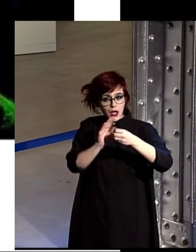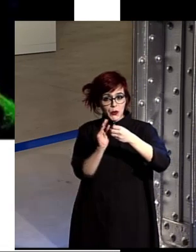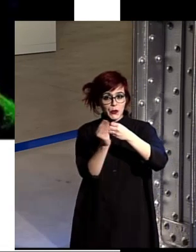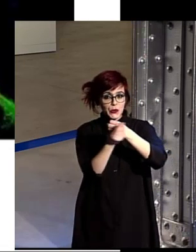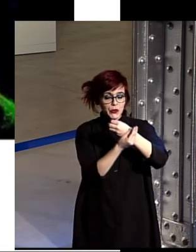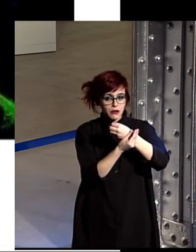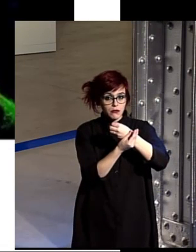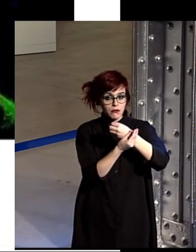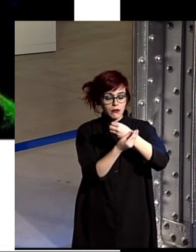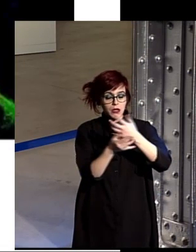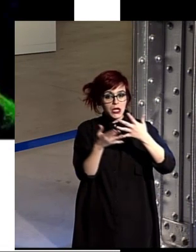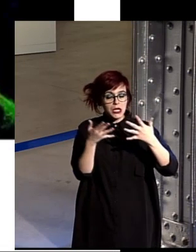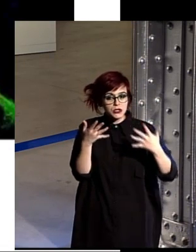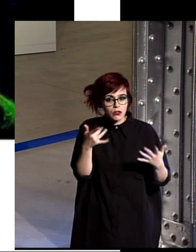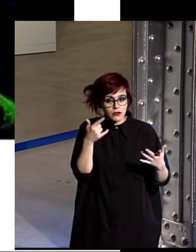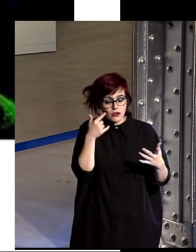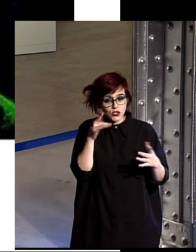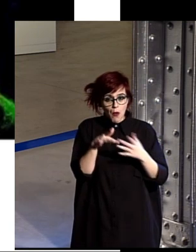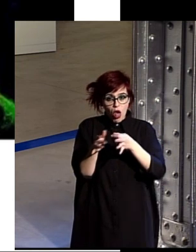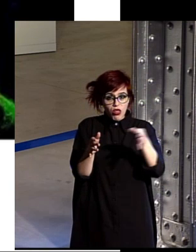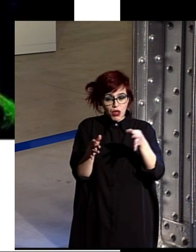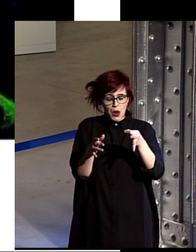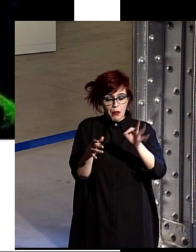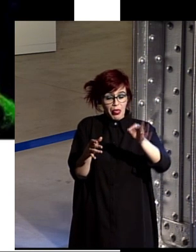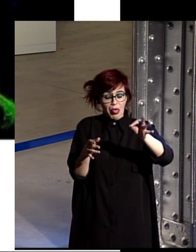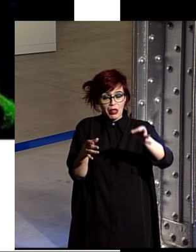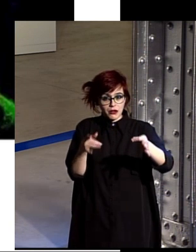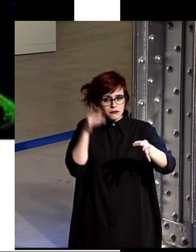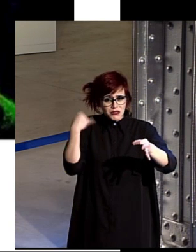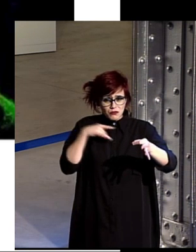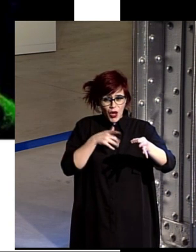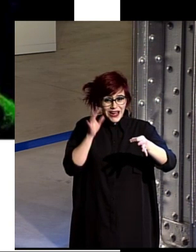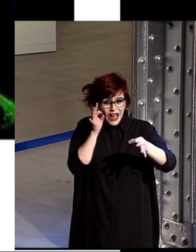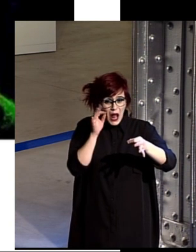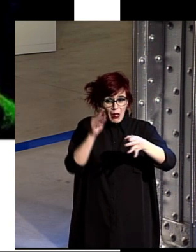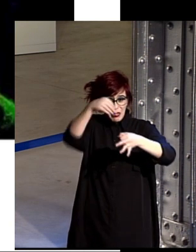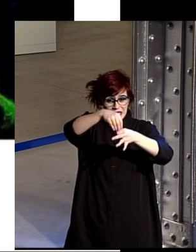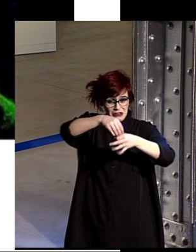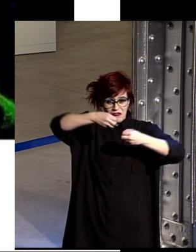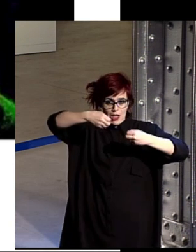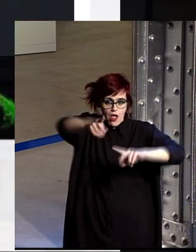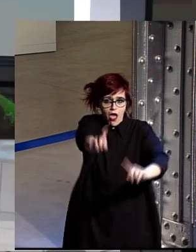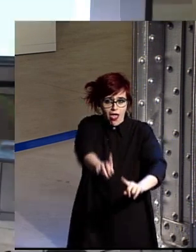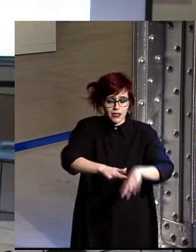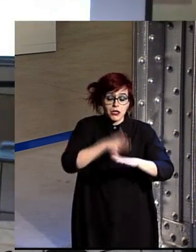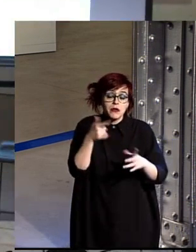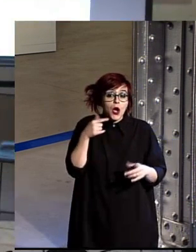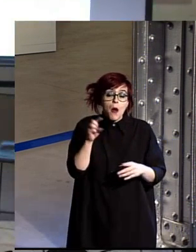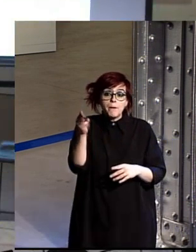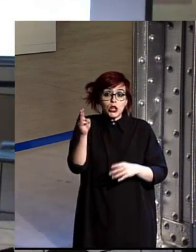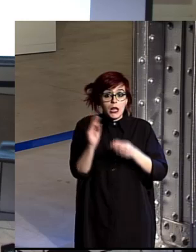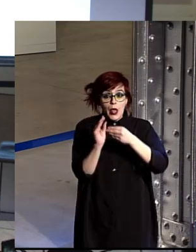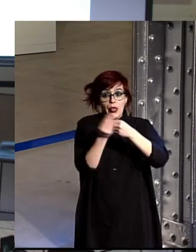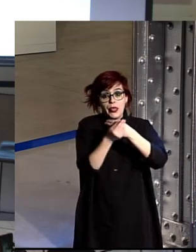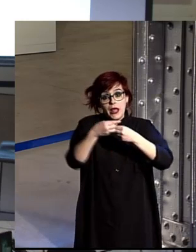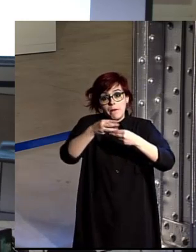que le han metido como un calambrazo a la célula. La célula está completamente alterada por todas partes. Pero bueno, es la proteína que teníamos que